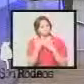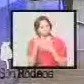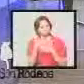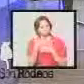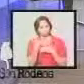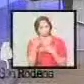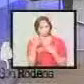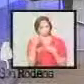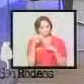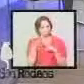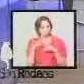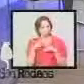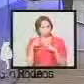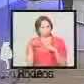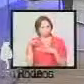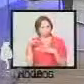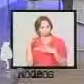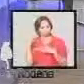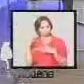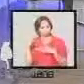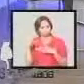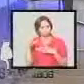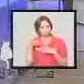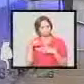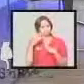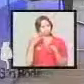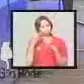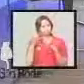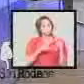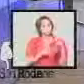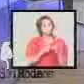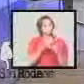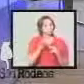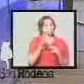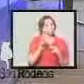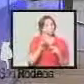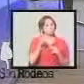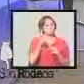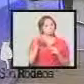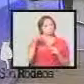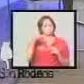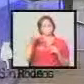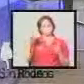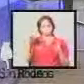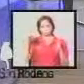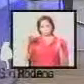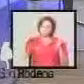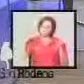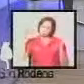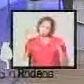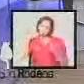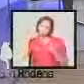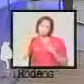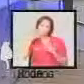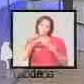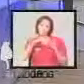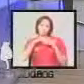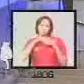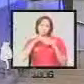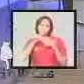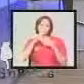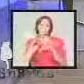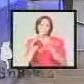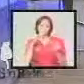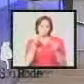para conocer, en ese 2013, tengo datos aquí, que 283 mujeres obtuvieron soluciones